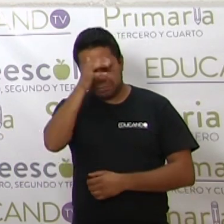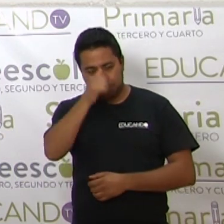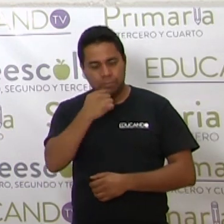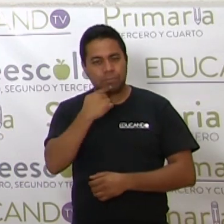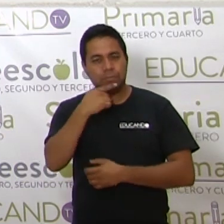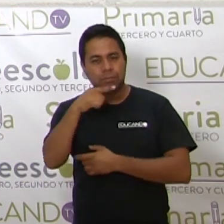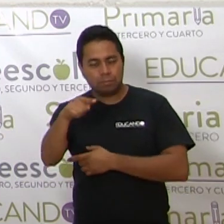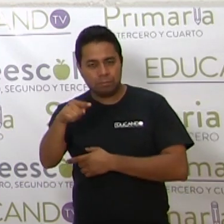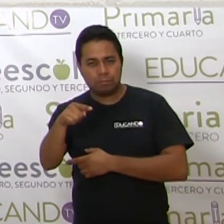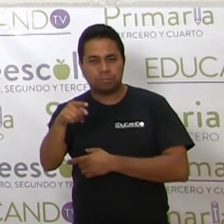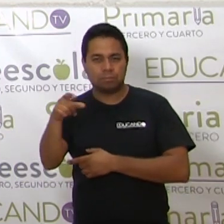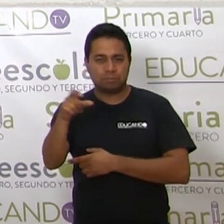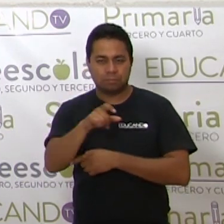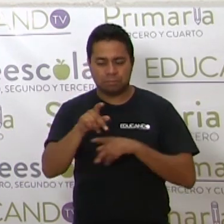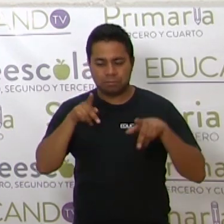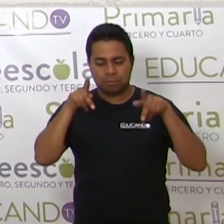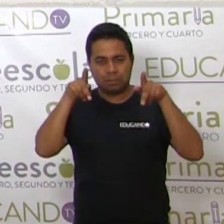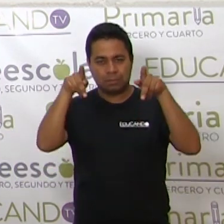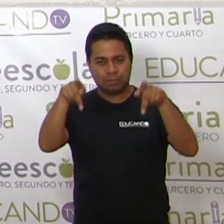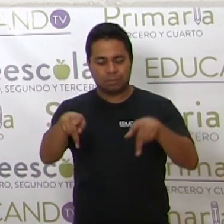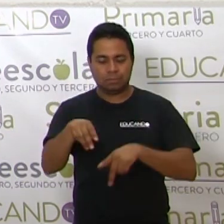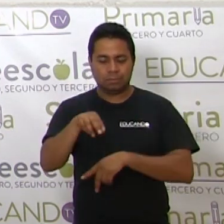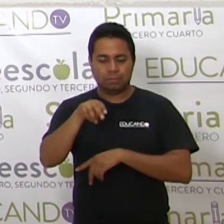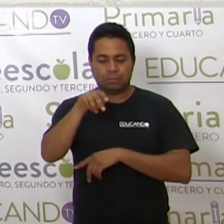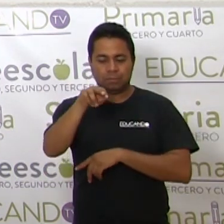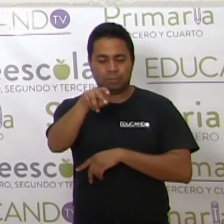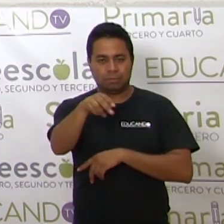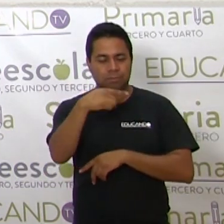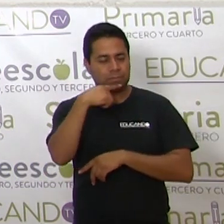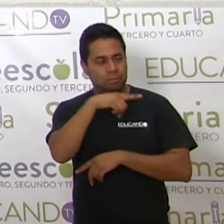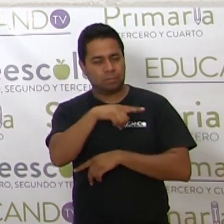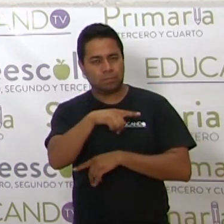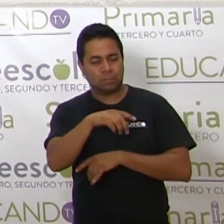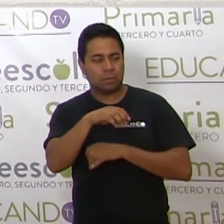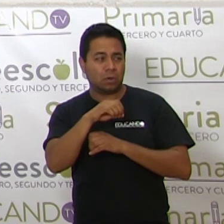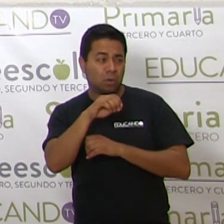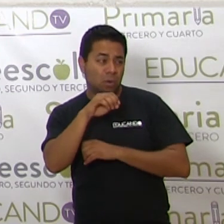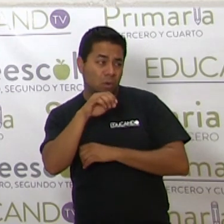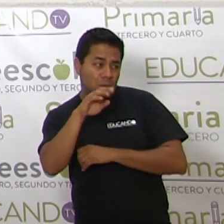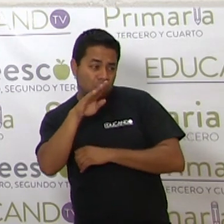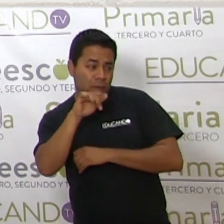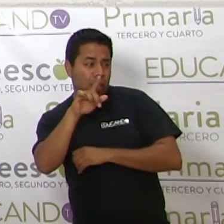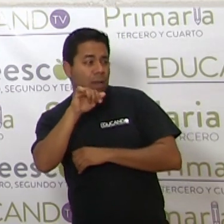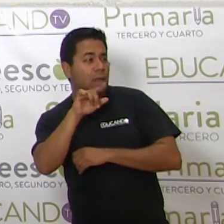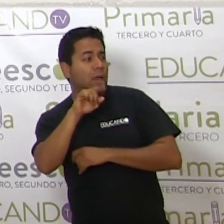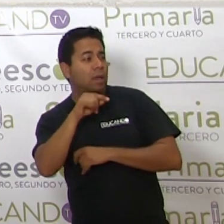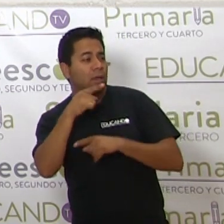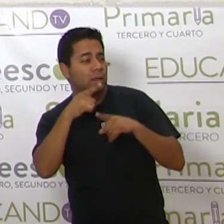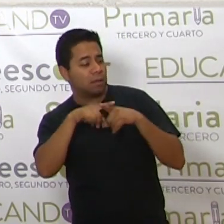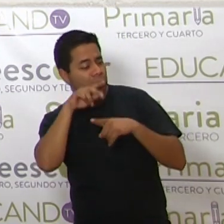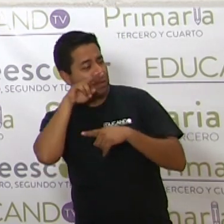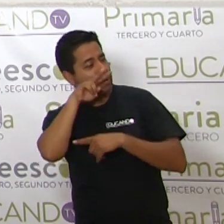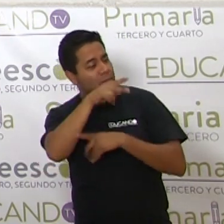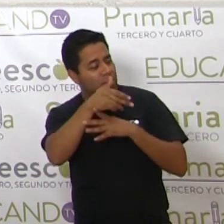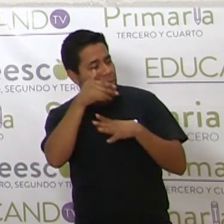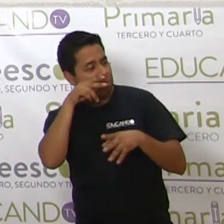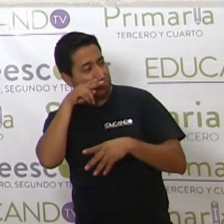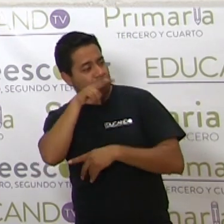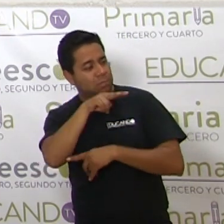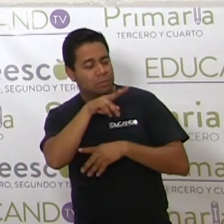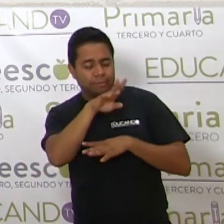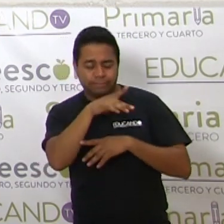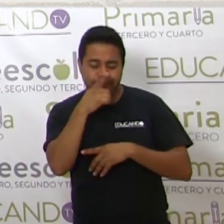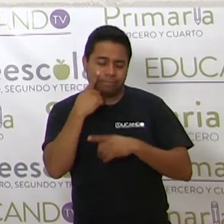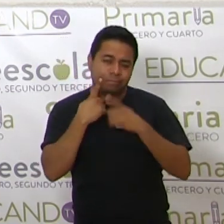cuando va pasada por el puente o balada quién te ve y te vio quien por ti tantas